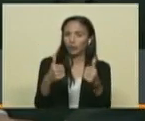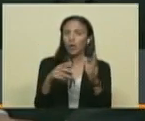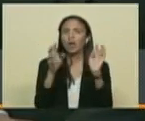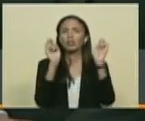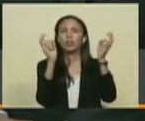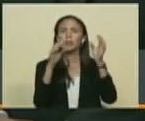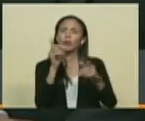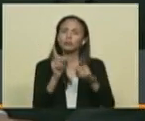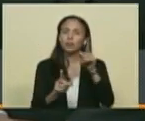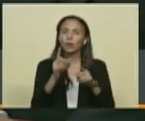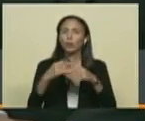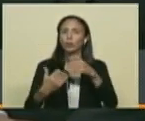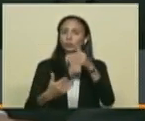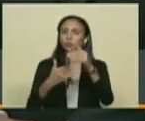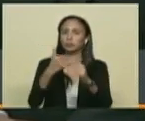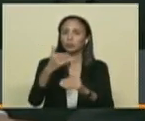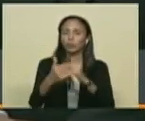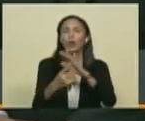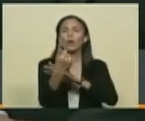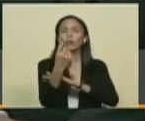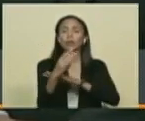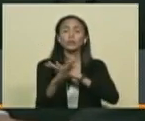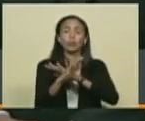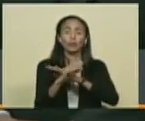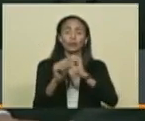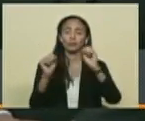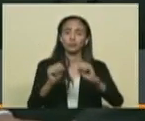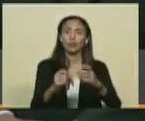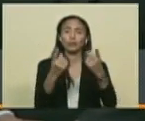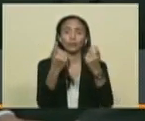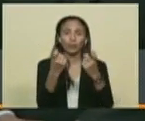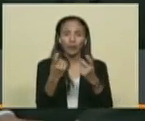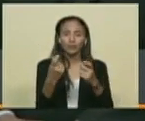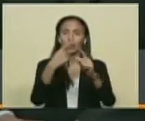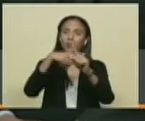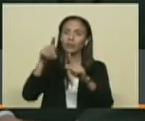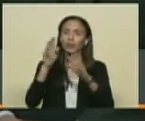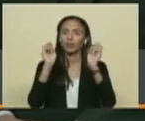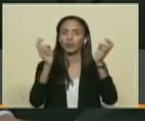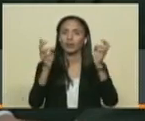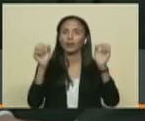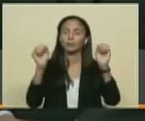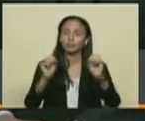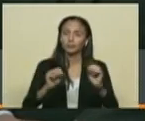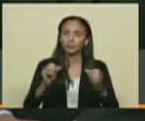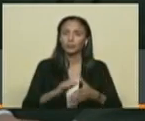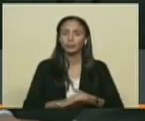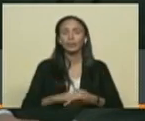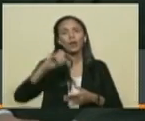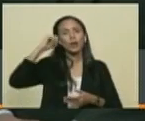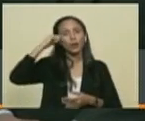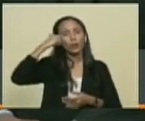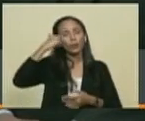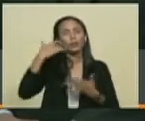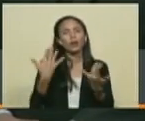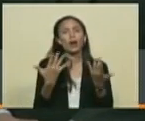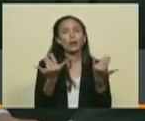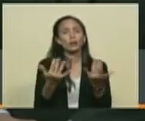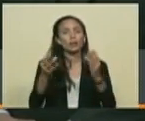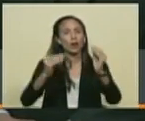temas, falta todavía avanzar en otros. Recordemos que queremos un